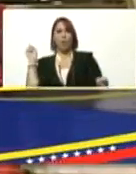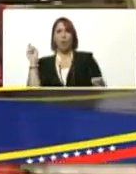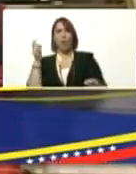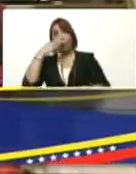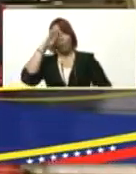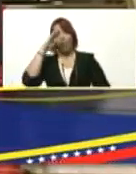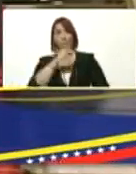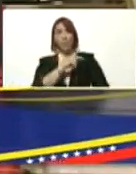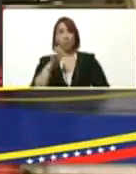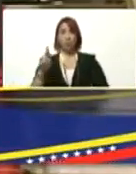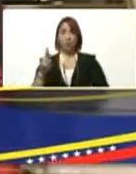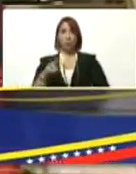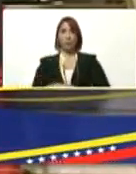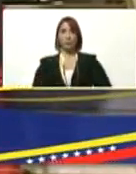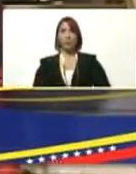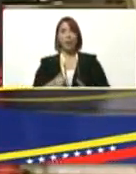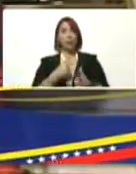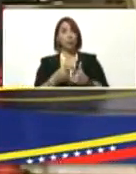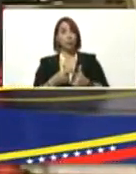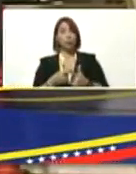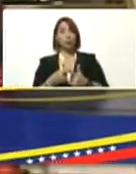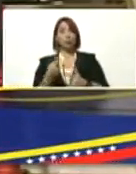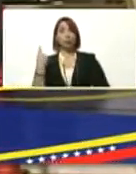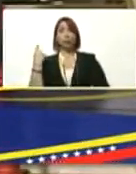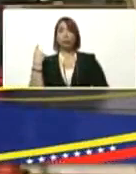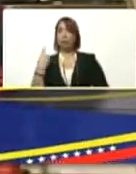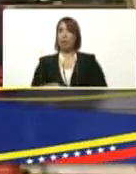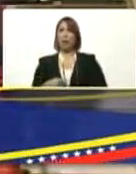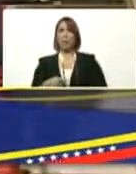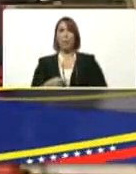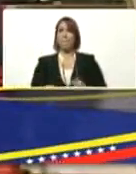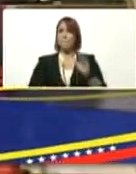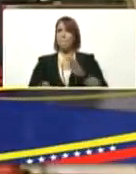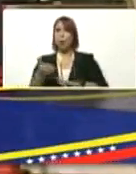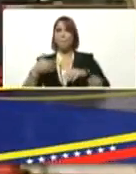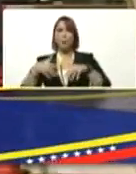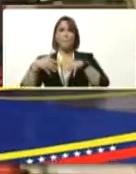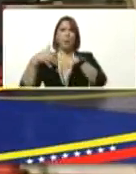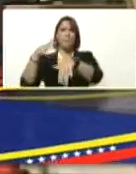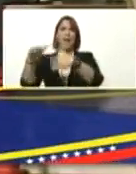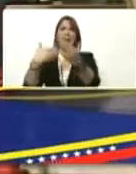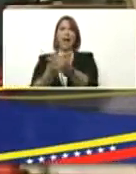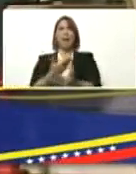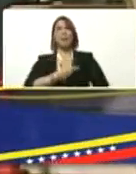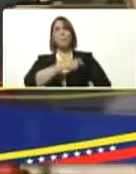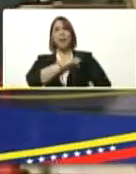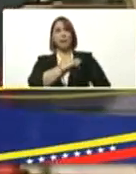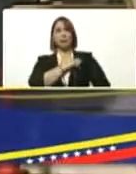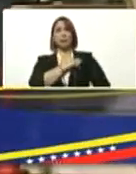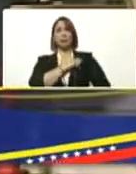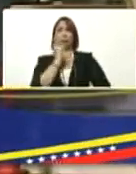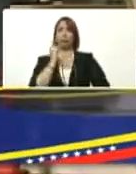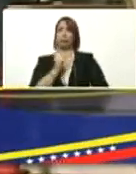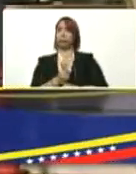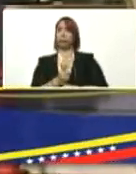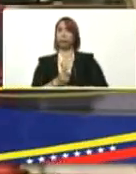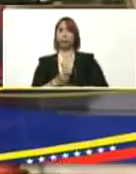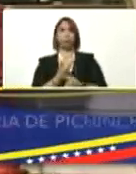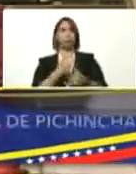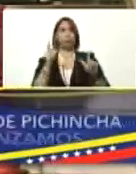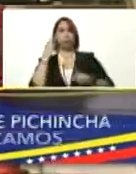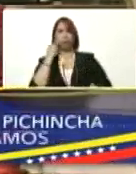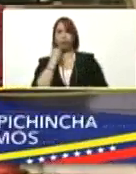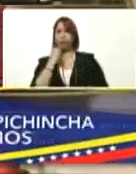Rico, entonces tendría que ir con sus tropas hasta Madrid si fuese necesario. El libertador volando por